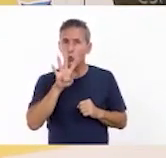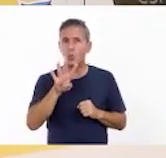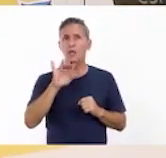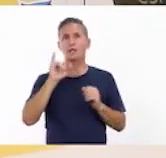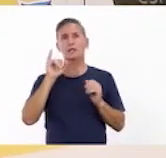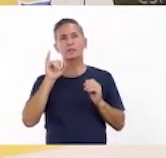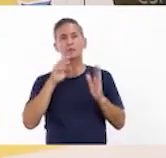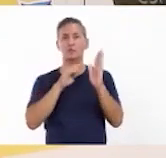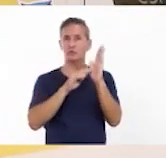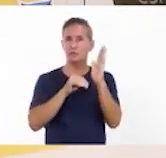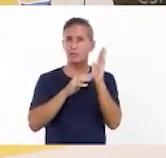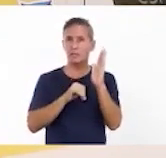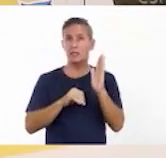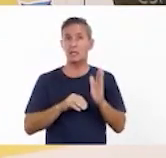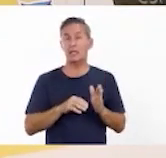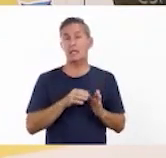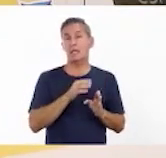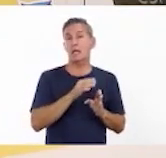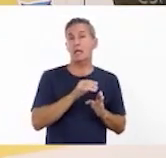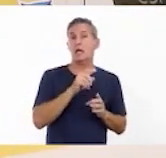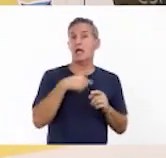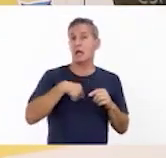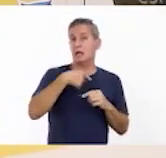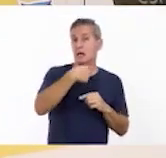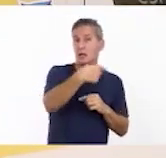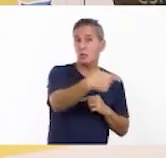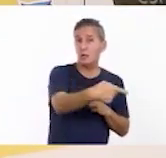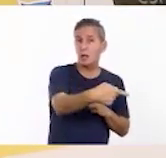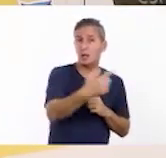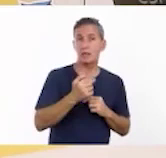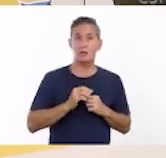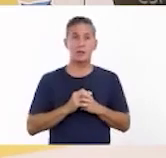4 semestres, tanto regular